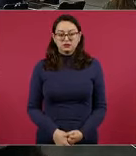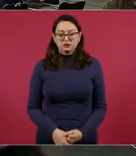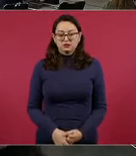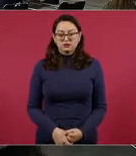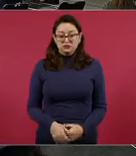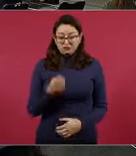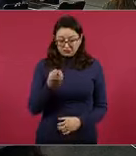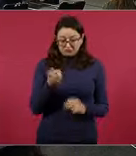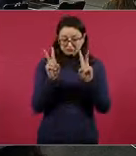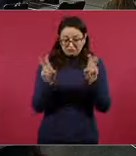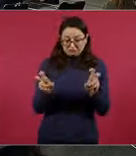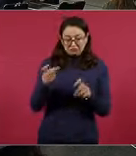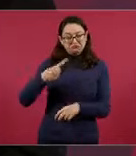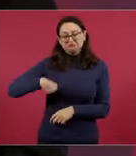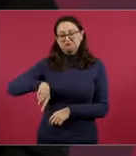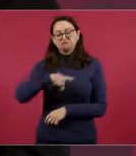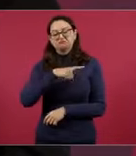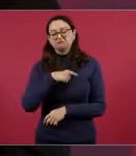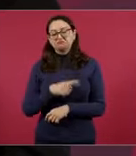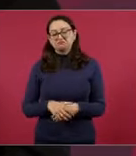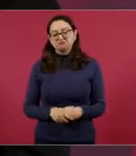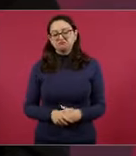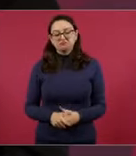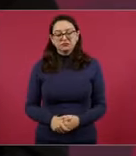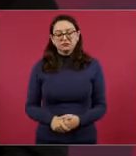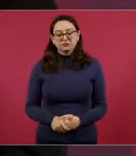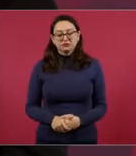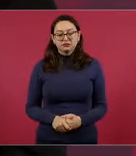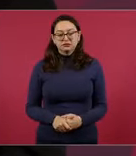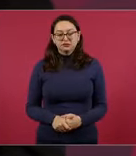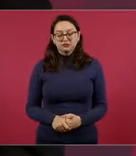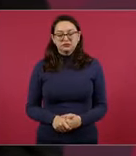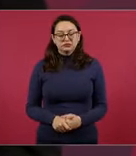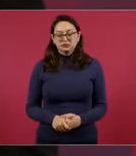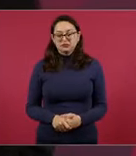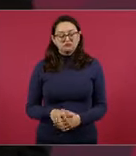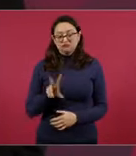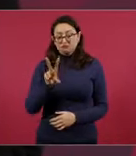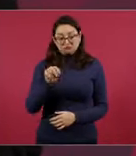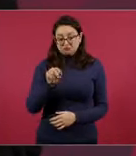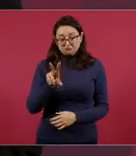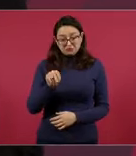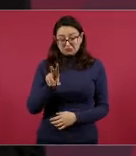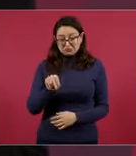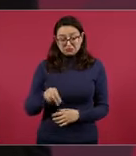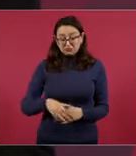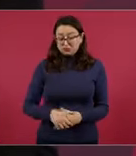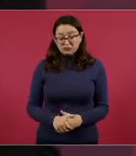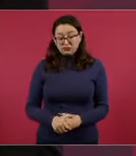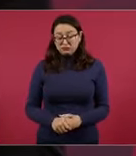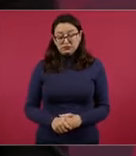tratamos el tema. ¿Lo contemplaba la redacción inicial? No, es que